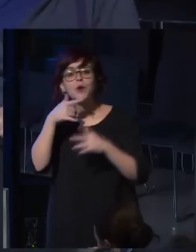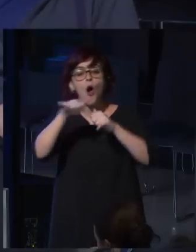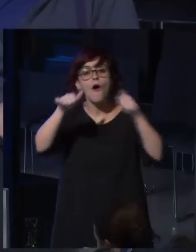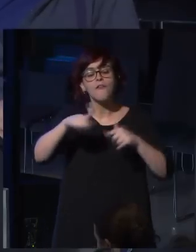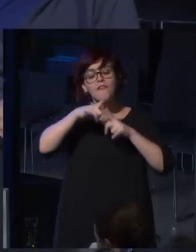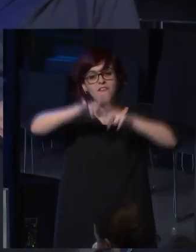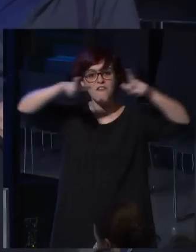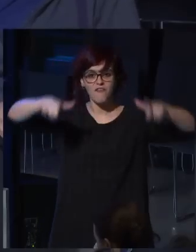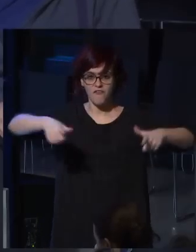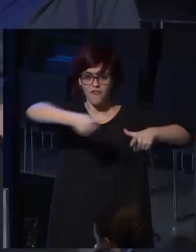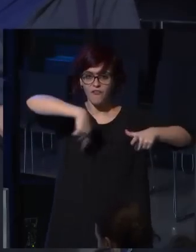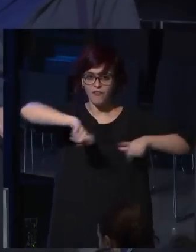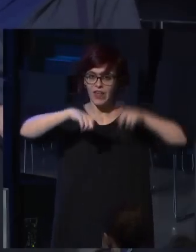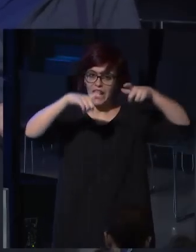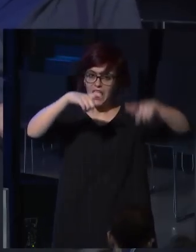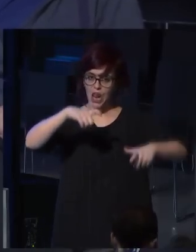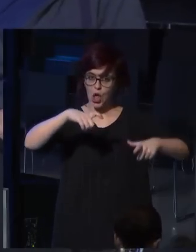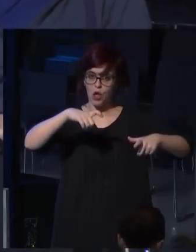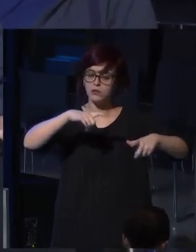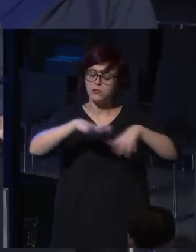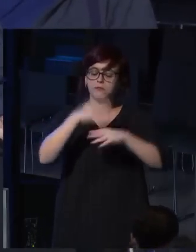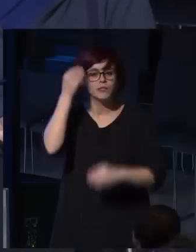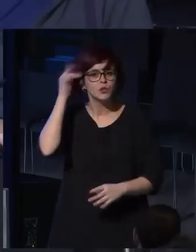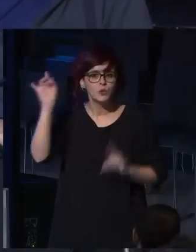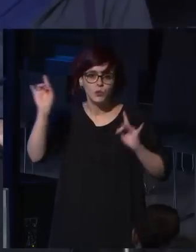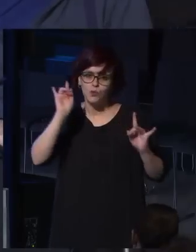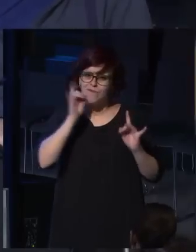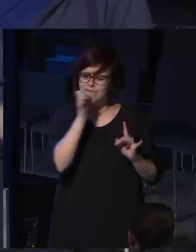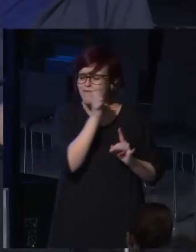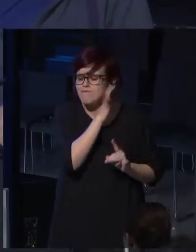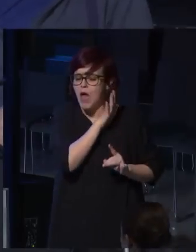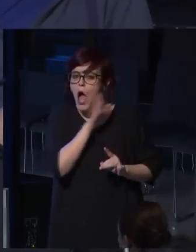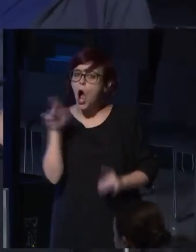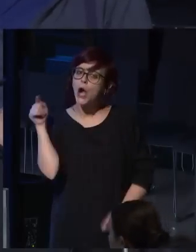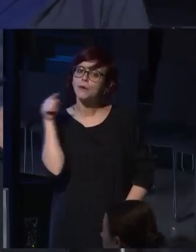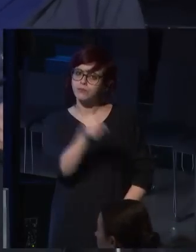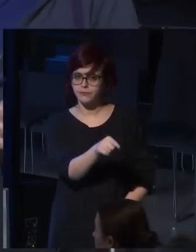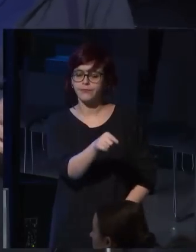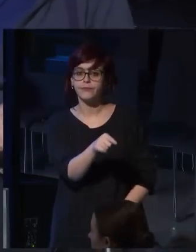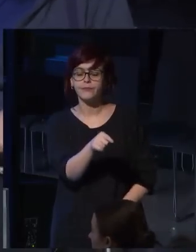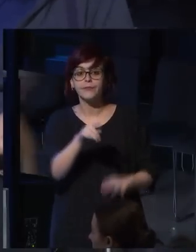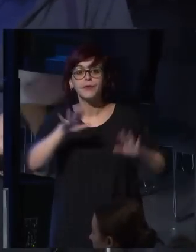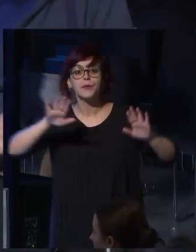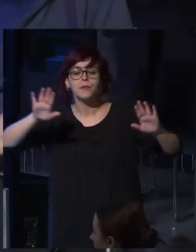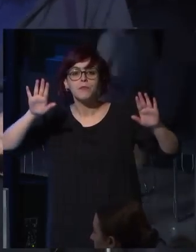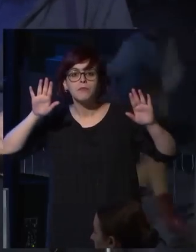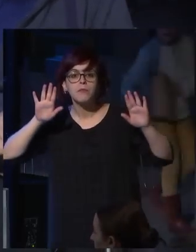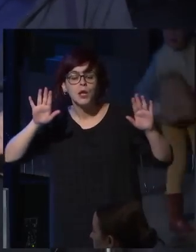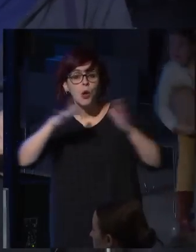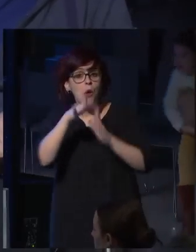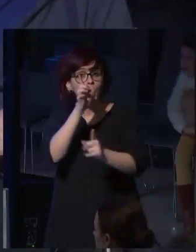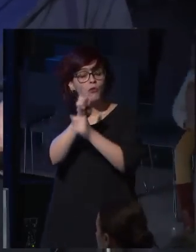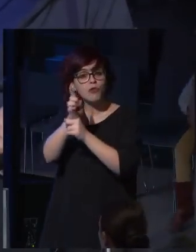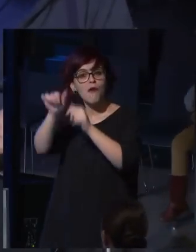vinilo, yo creo que claramente es el que mejor suena ahora mismo, pero yo no estoy nada en contra de los